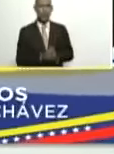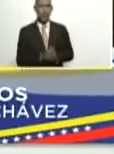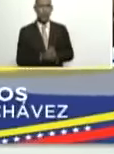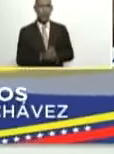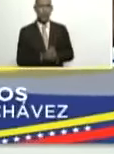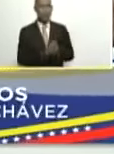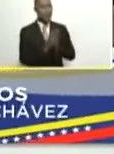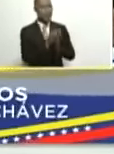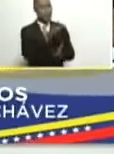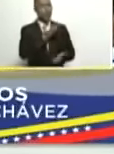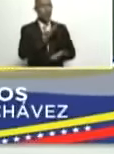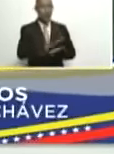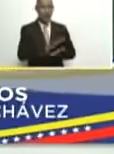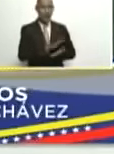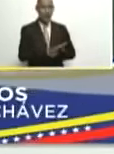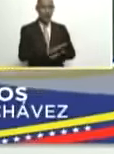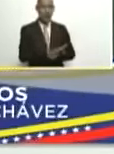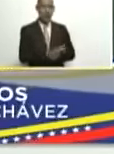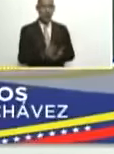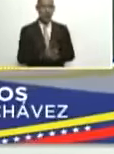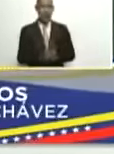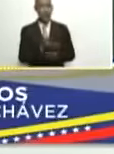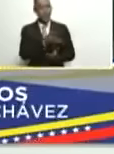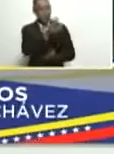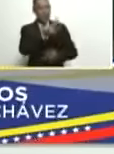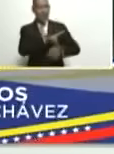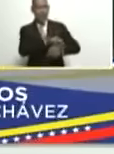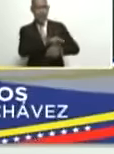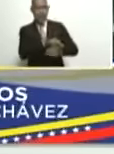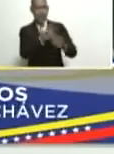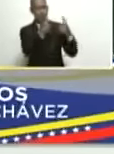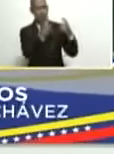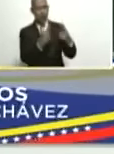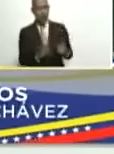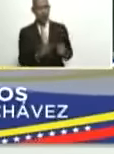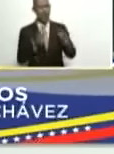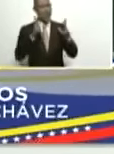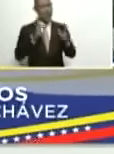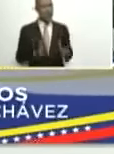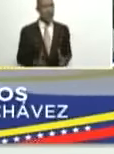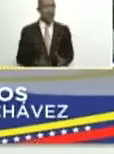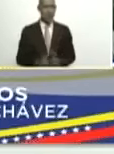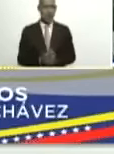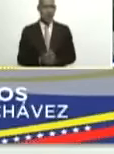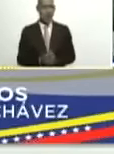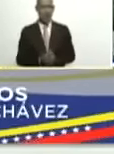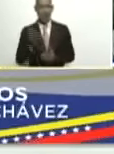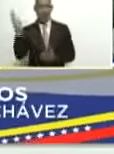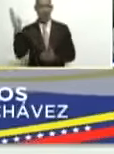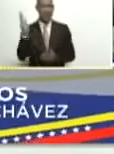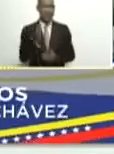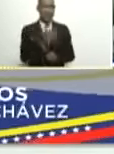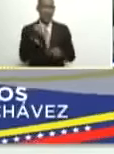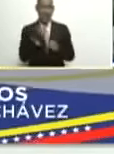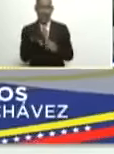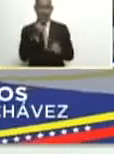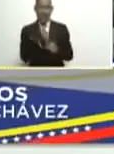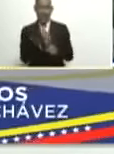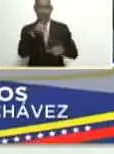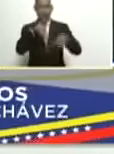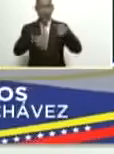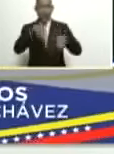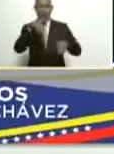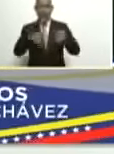tómelo con calma, que le hagan sus tratamientos, descanse. Venimos de una campaña electoral